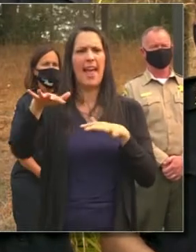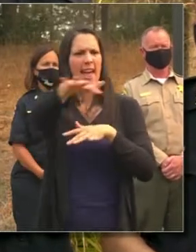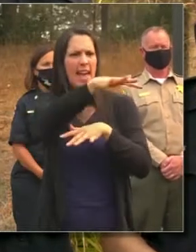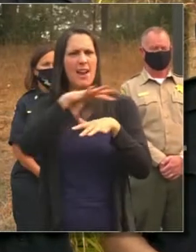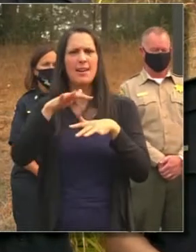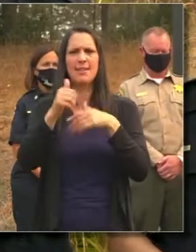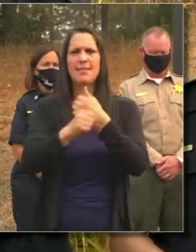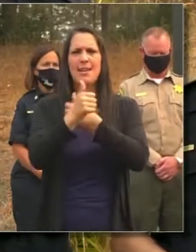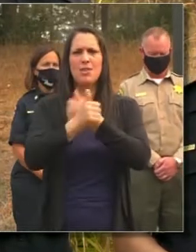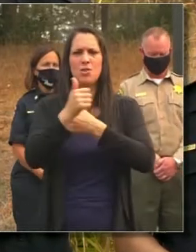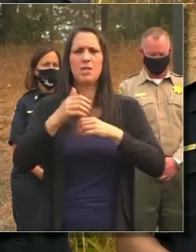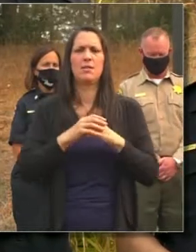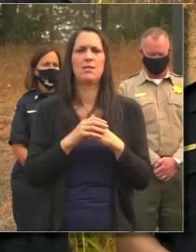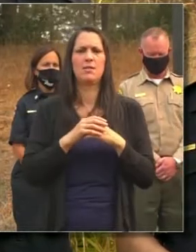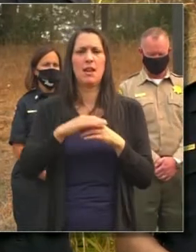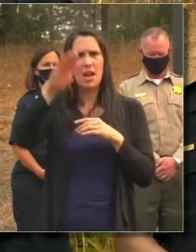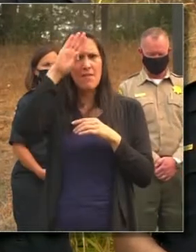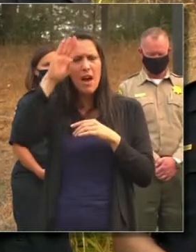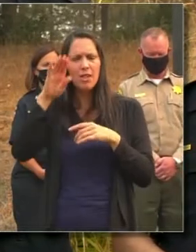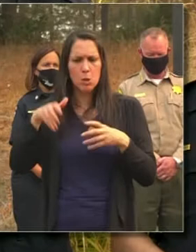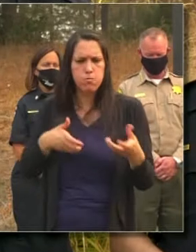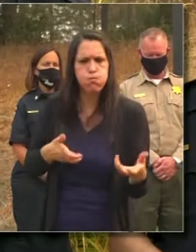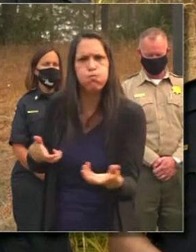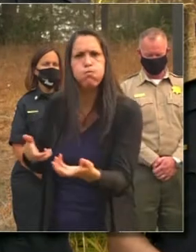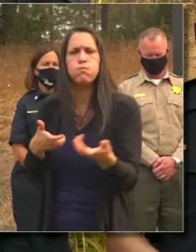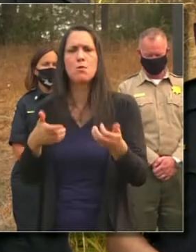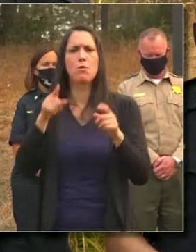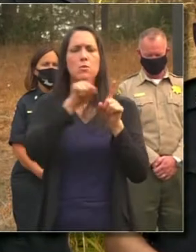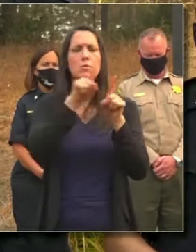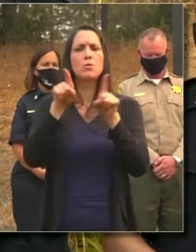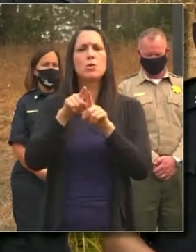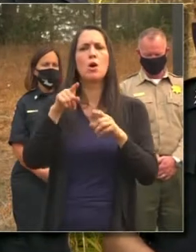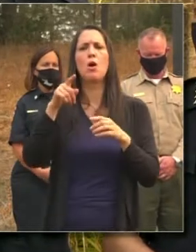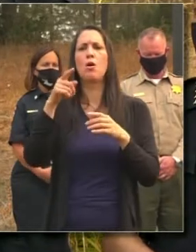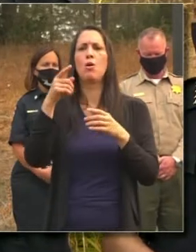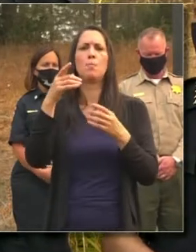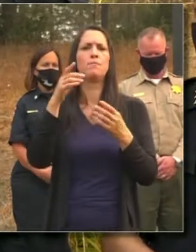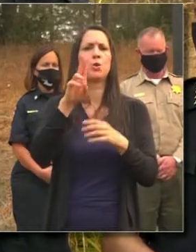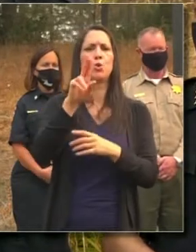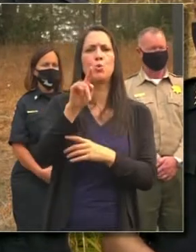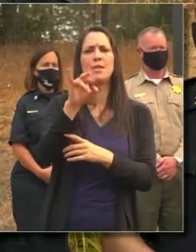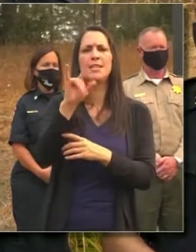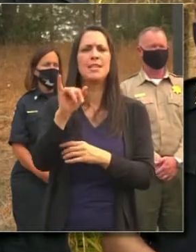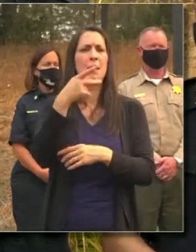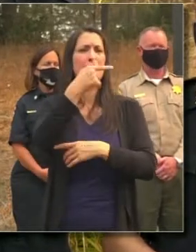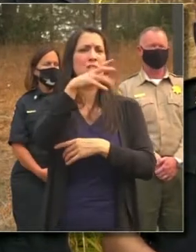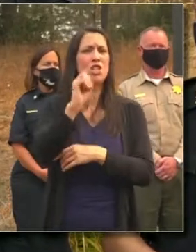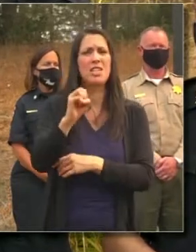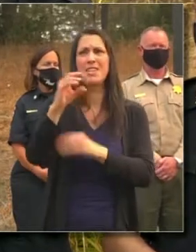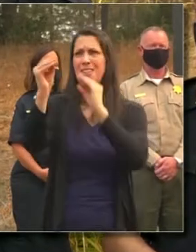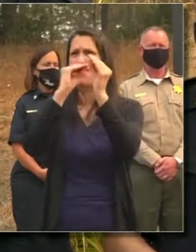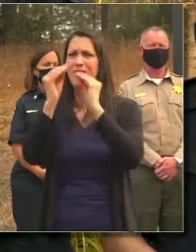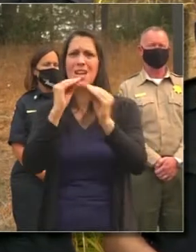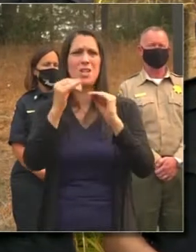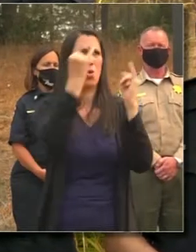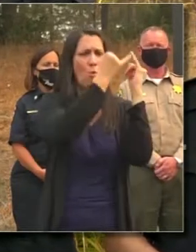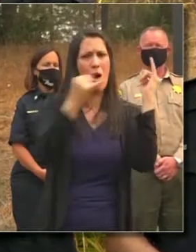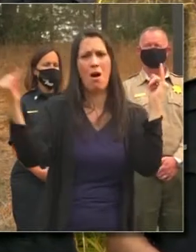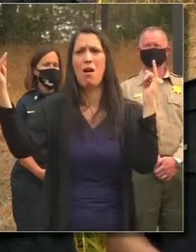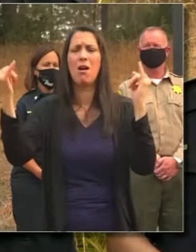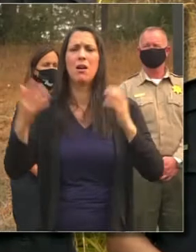y hay bomberos activos y también reparación de sistemas eléctricos e inspecciones